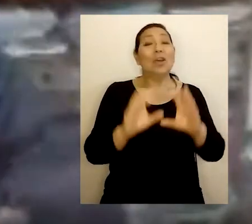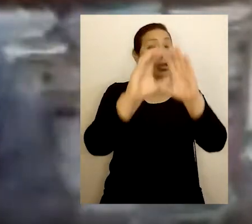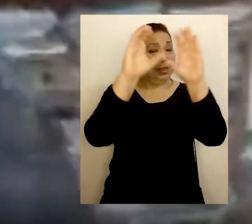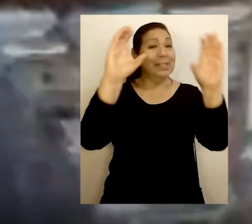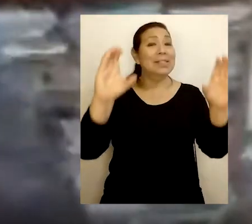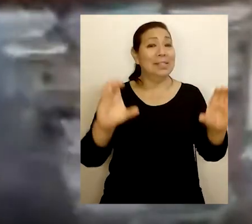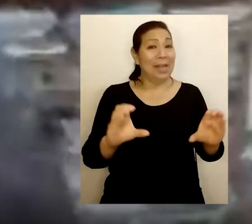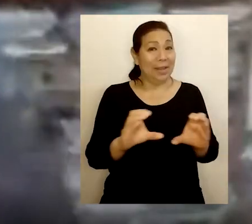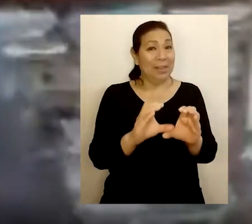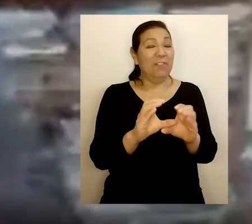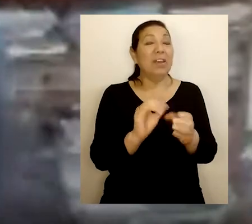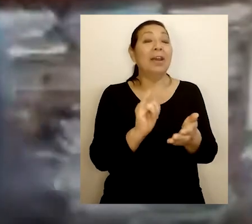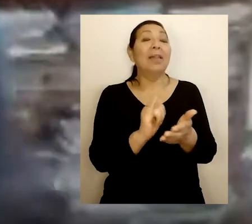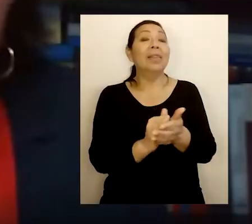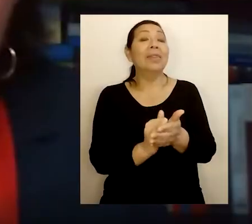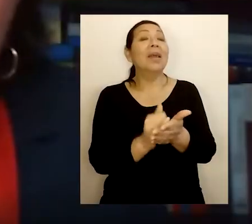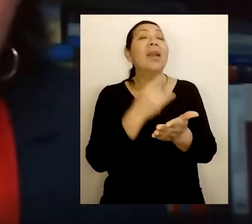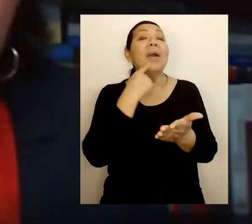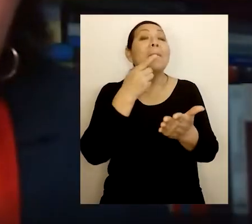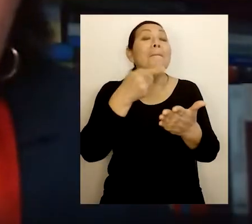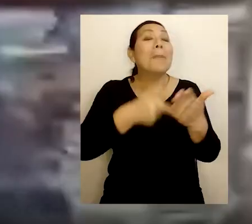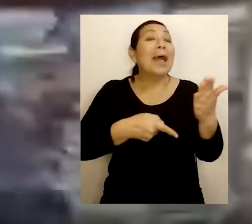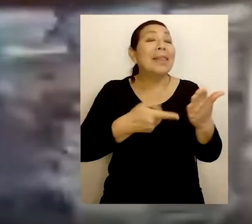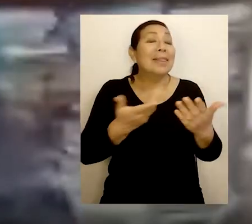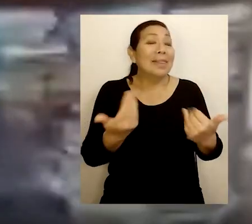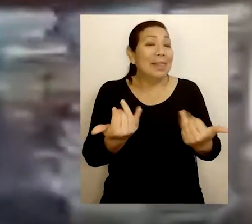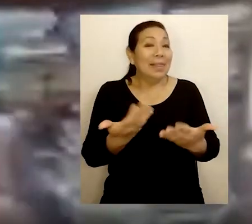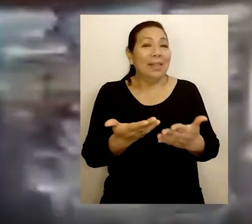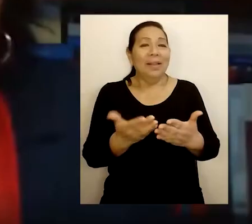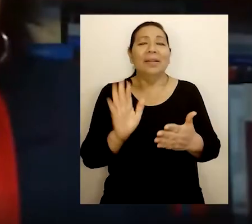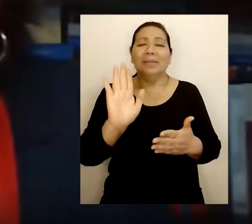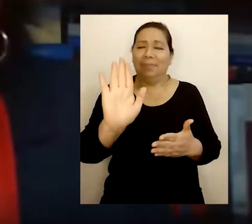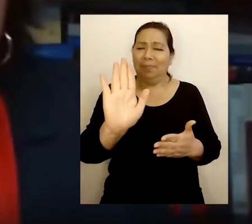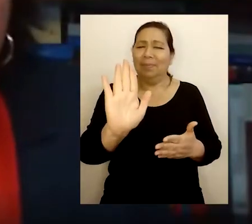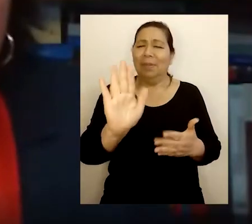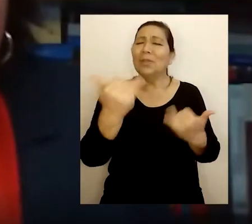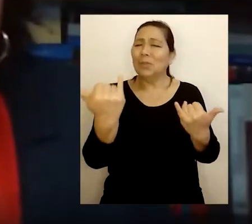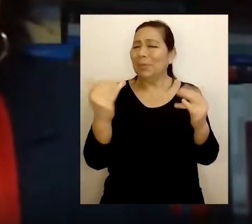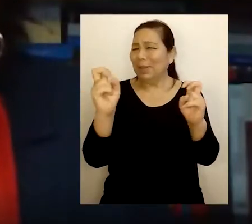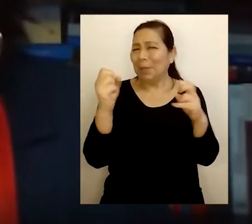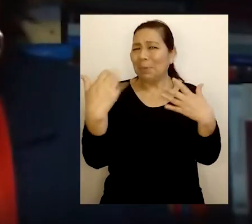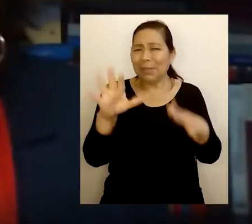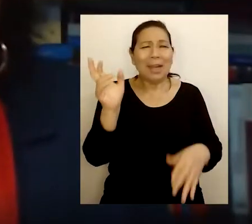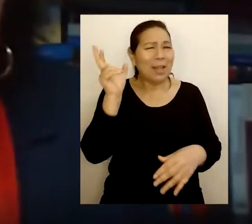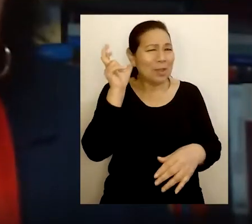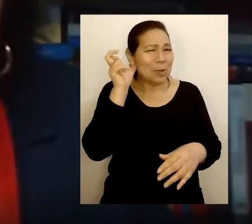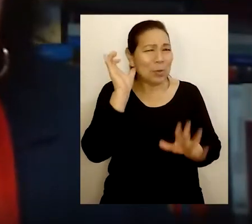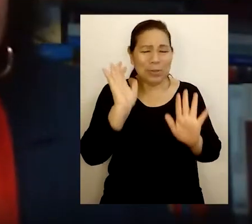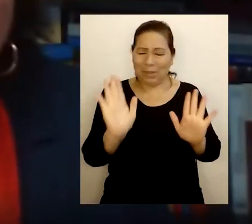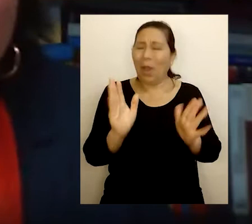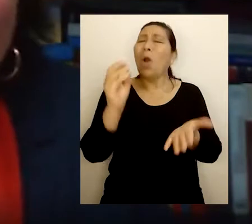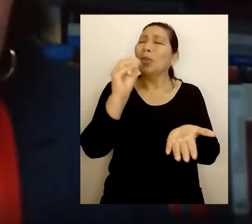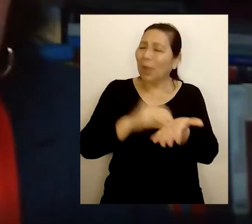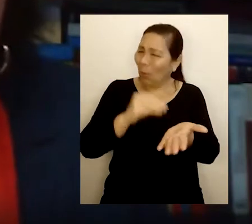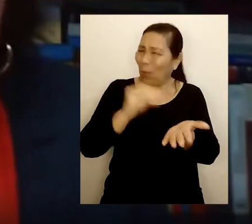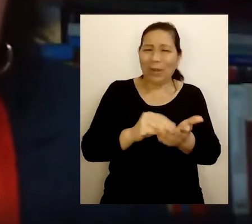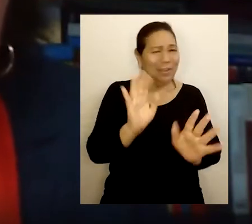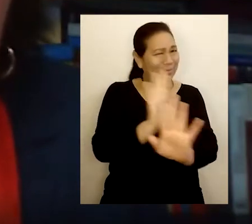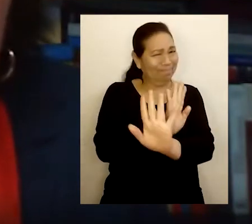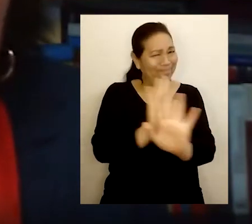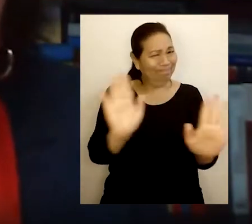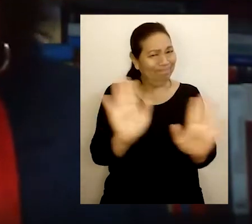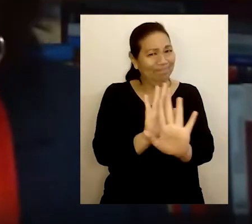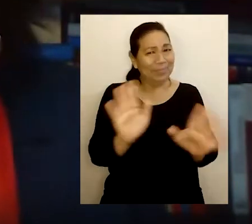certificados determinan las lesiones que hace. Entonces, mire, ahora, abogado, sobre ese tema ya le hemos escuchado de manera reiterada, ¿ya?